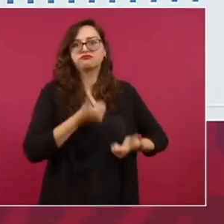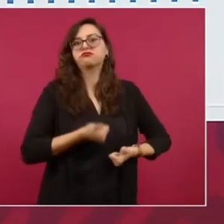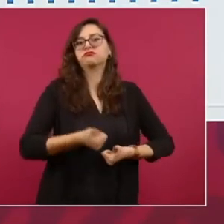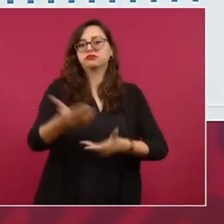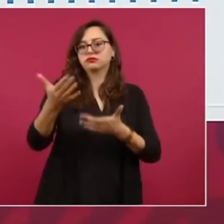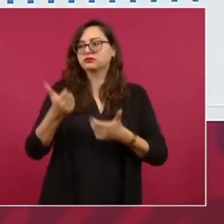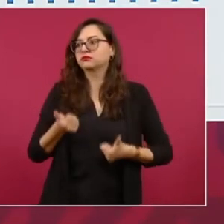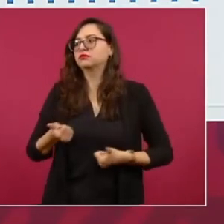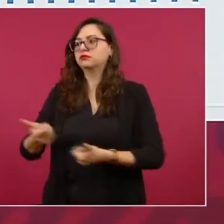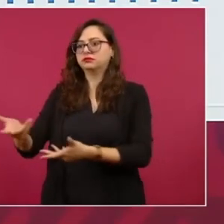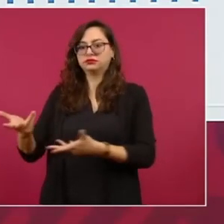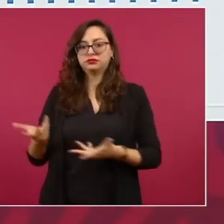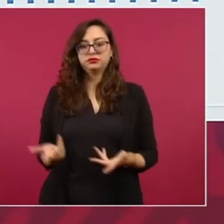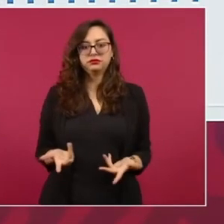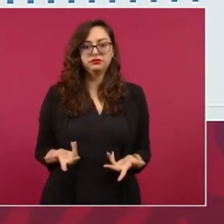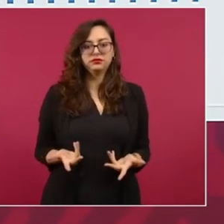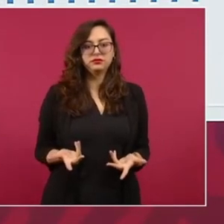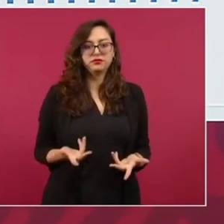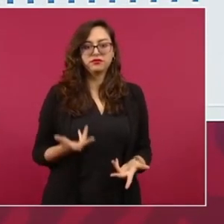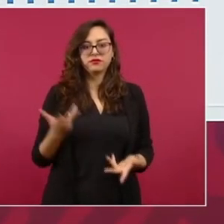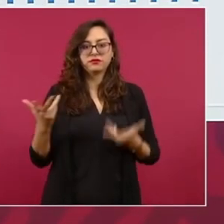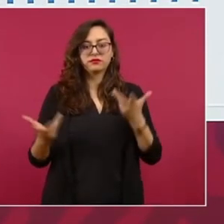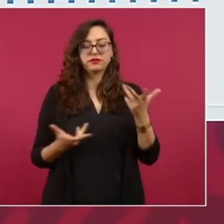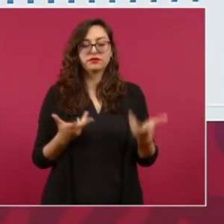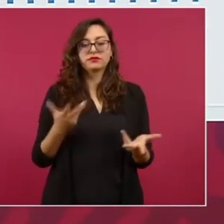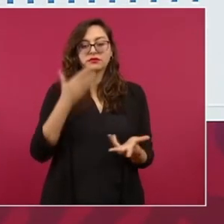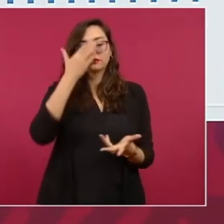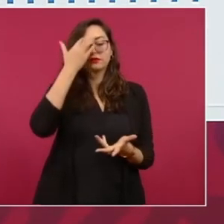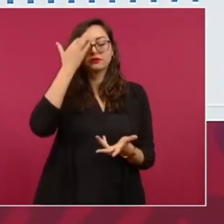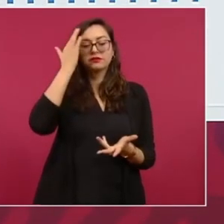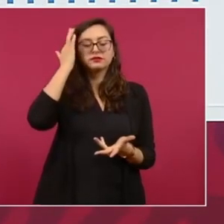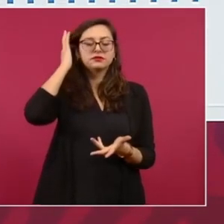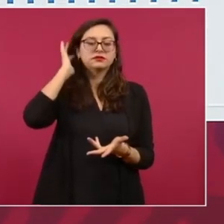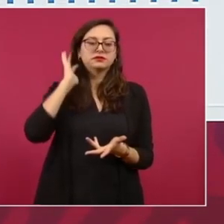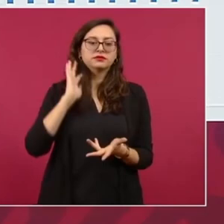No teníamos reserva, llegó